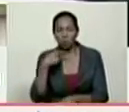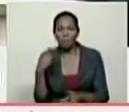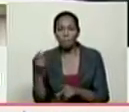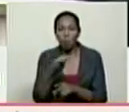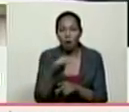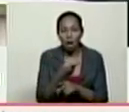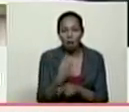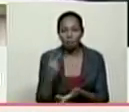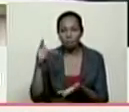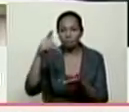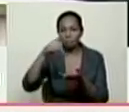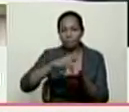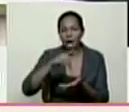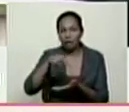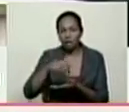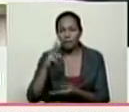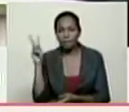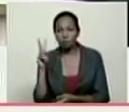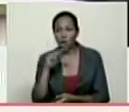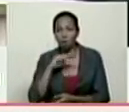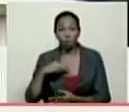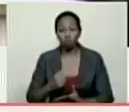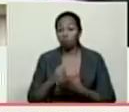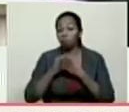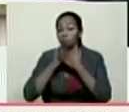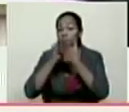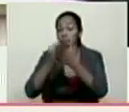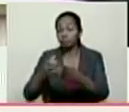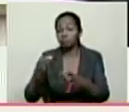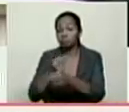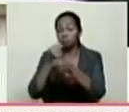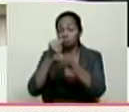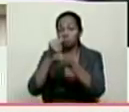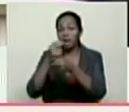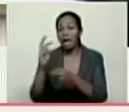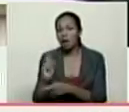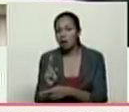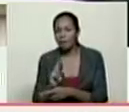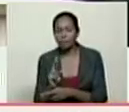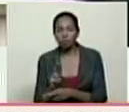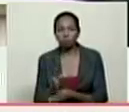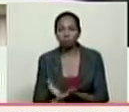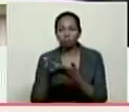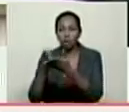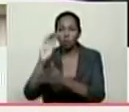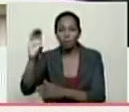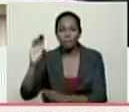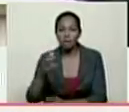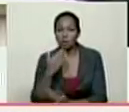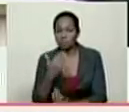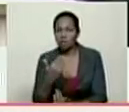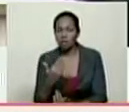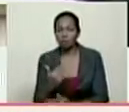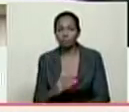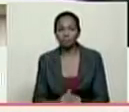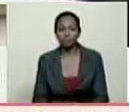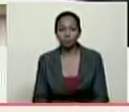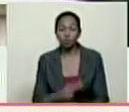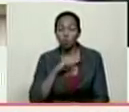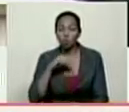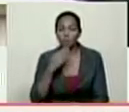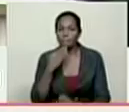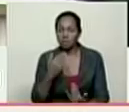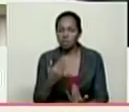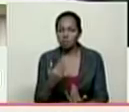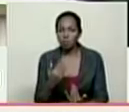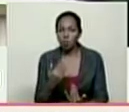refugio en Venezuela, de inmediato lo entregaríamos al país víctima del ataque. Otro tanto, estamos solicitando a la Interpol que nos entregue a Julio